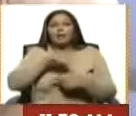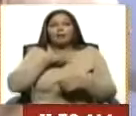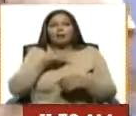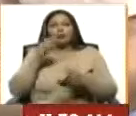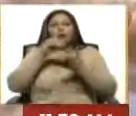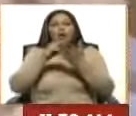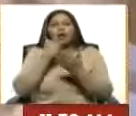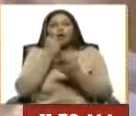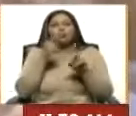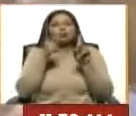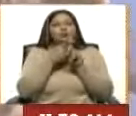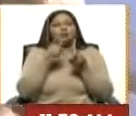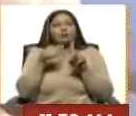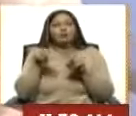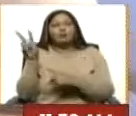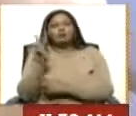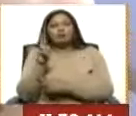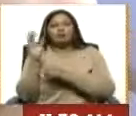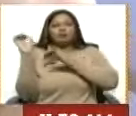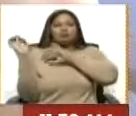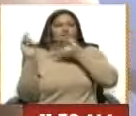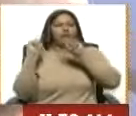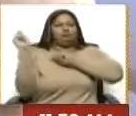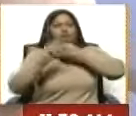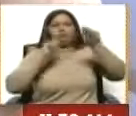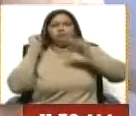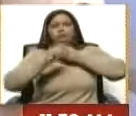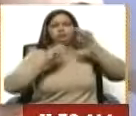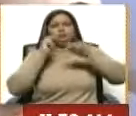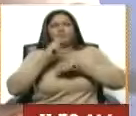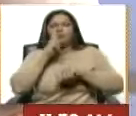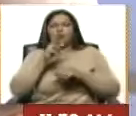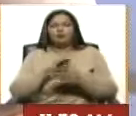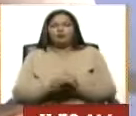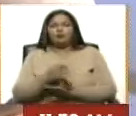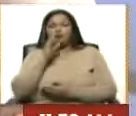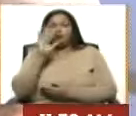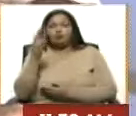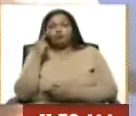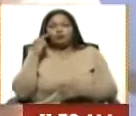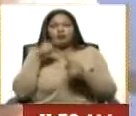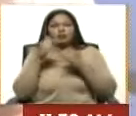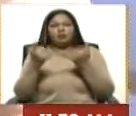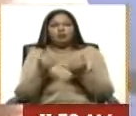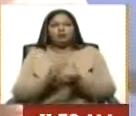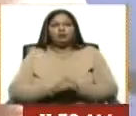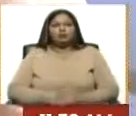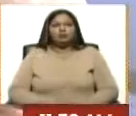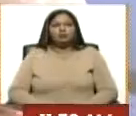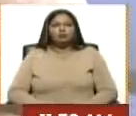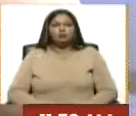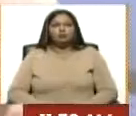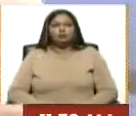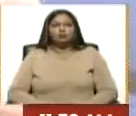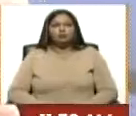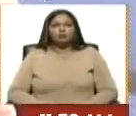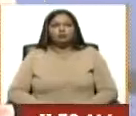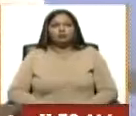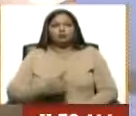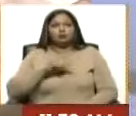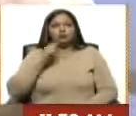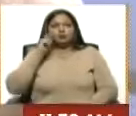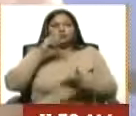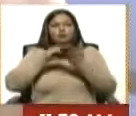positivo de Venezuela, les caigan una lluvia de comentarios que sin lugar a dudas los abruma. Nosotros porque estamos metidos en el mundo de la política, pero una